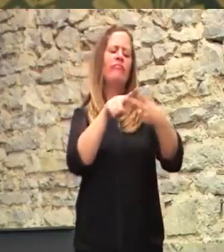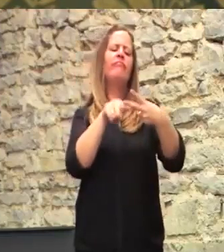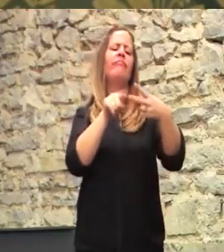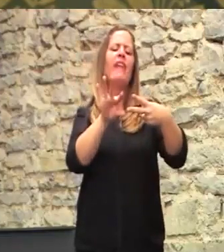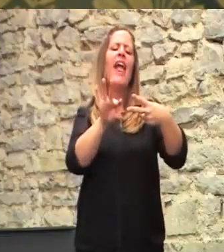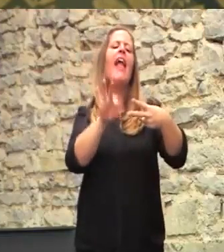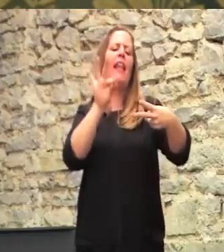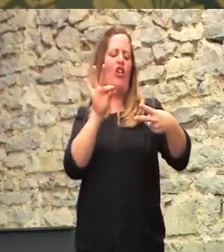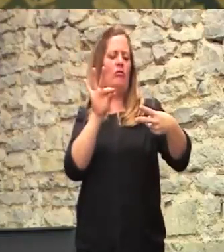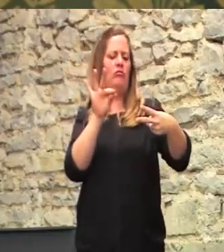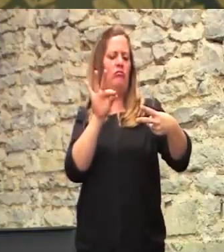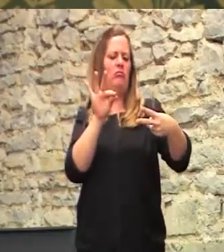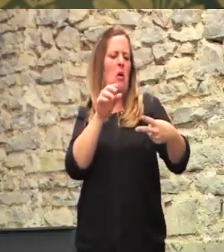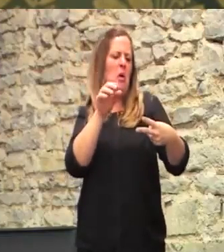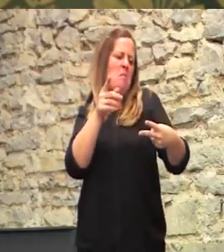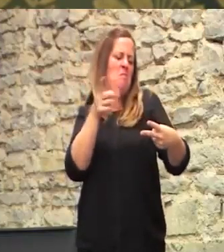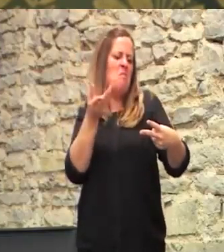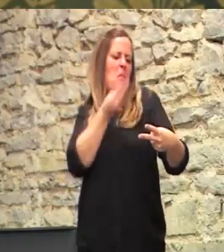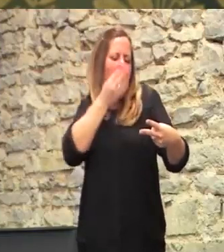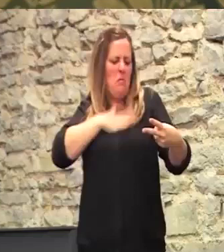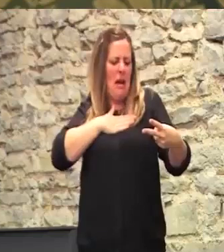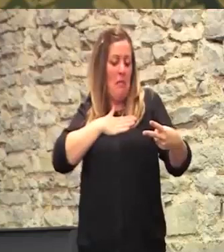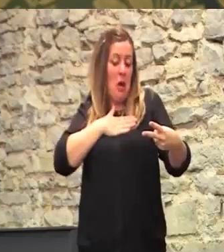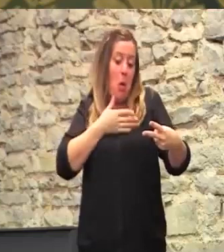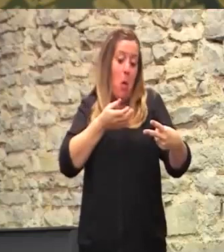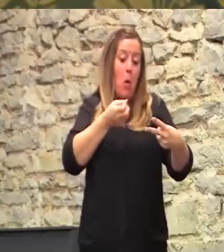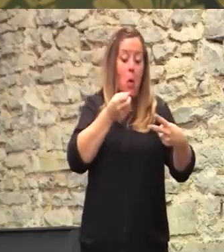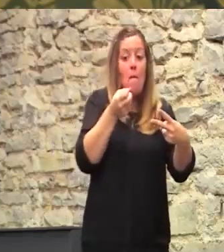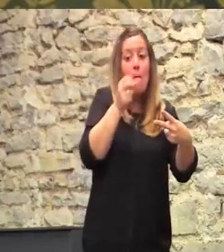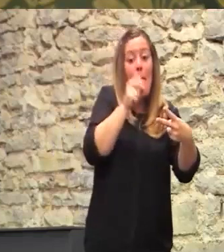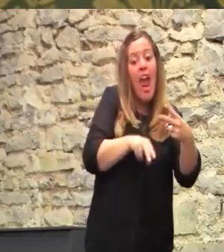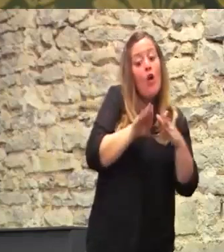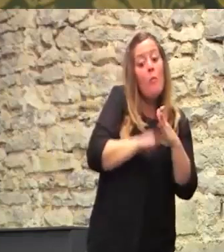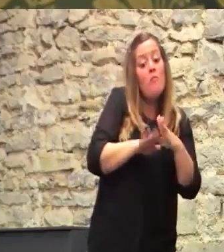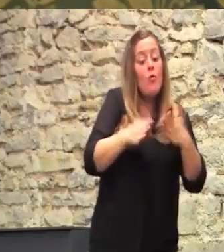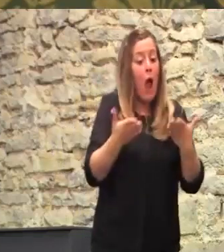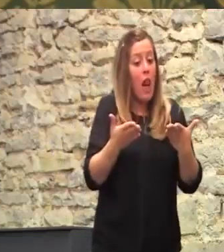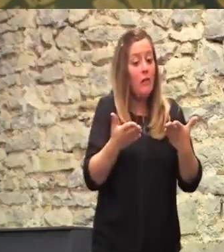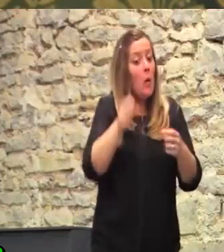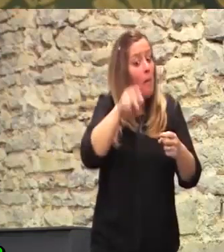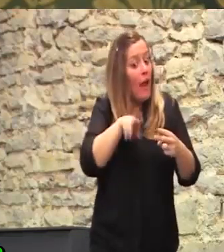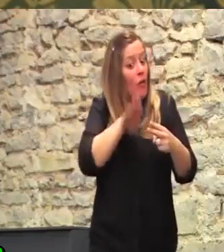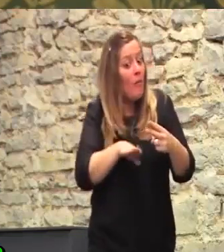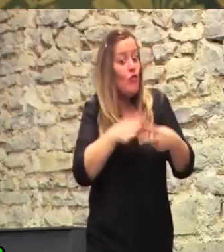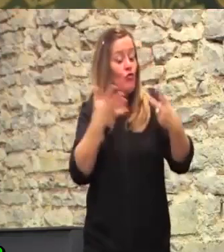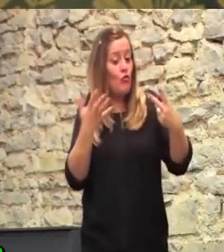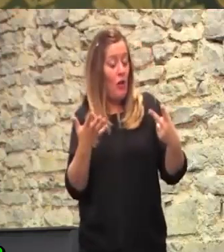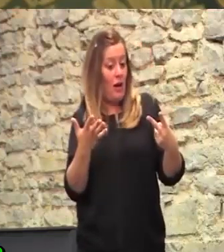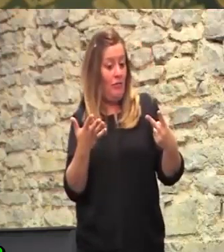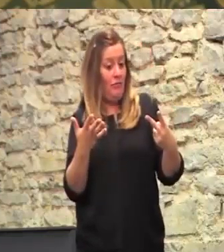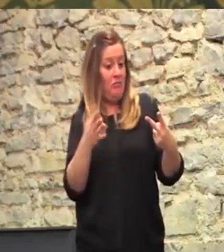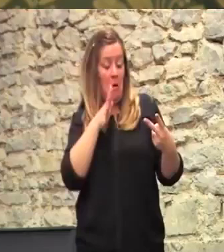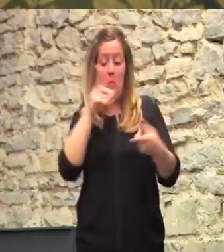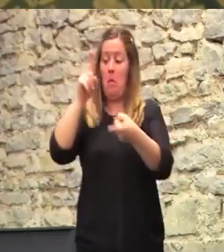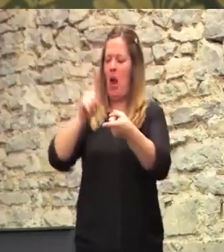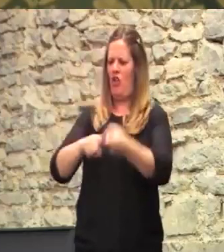oneroso y para ella en ese momento lo menos oneroso era como el marido además no se